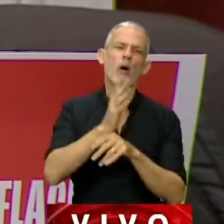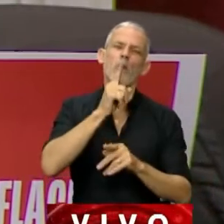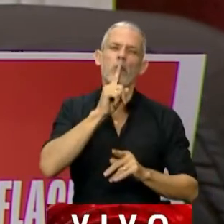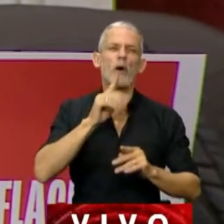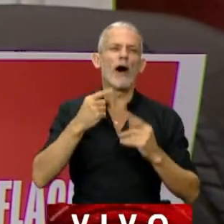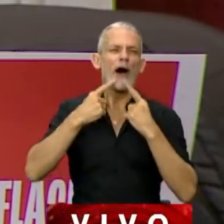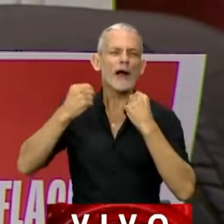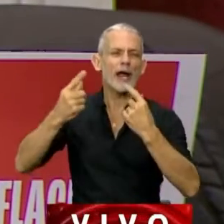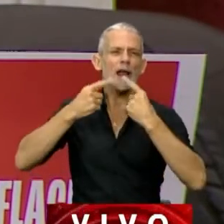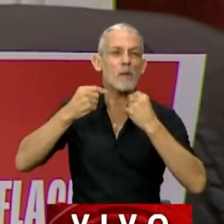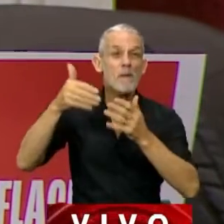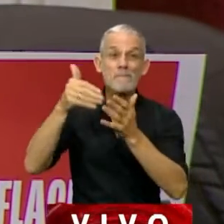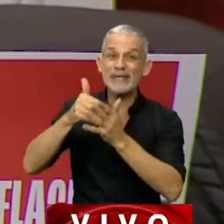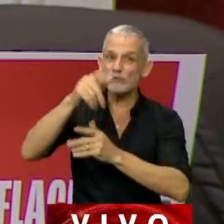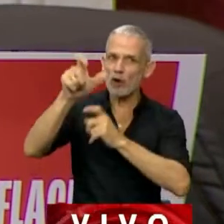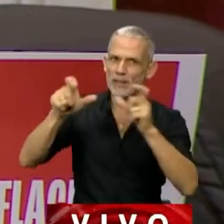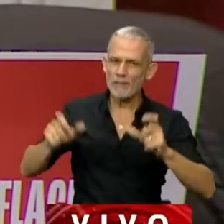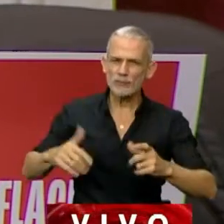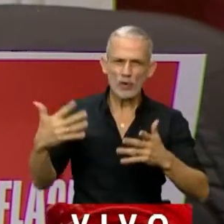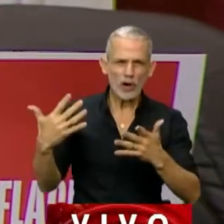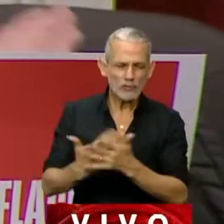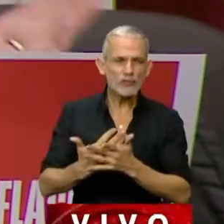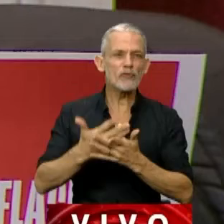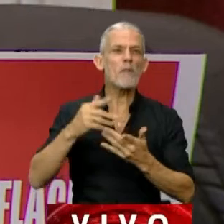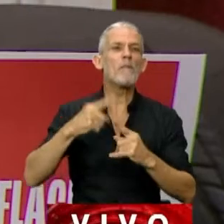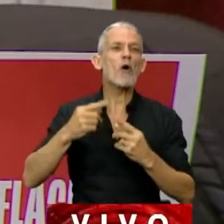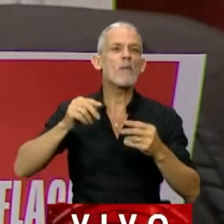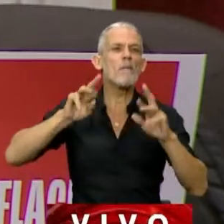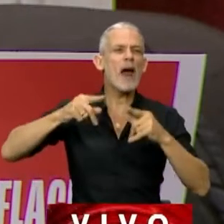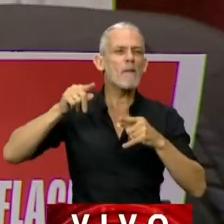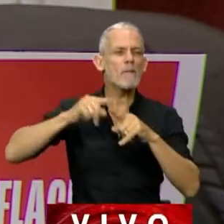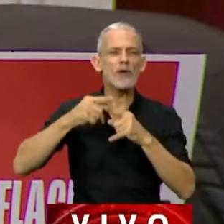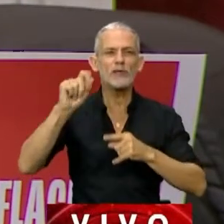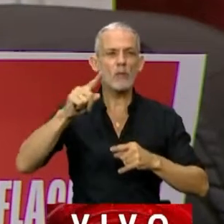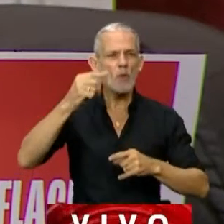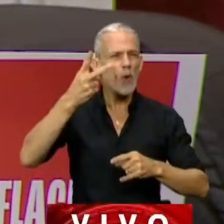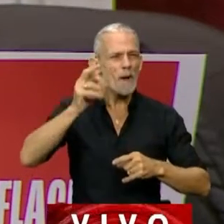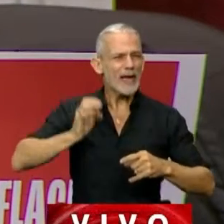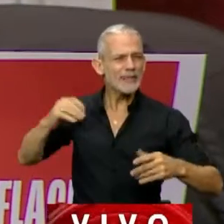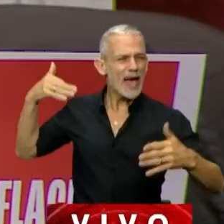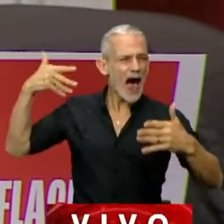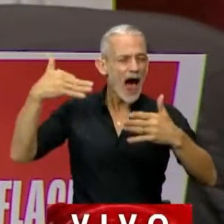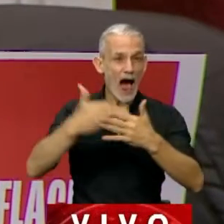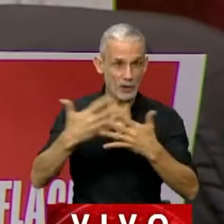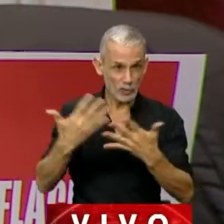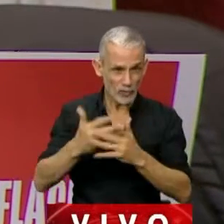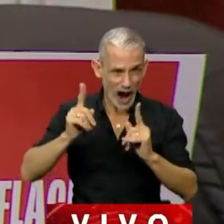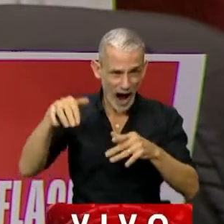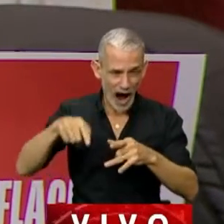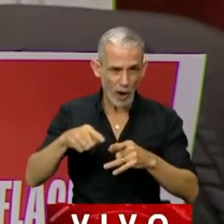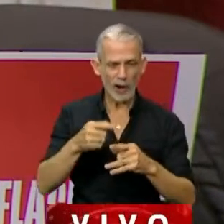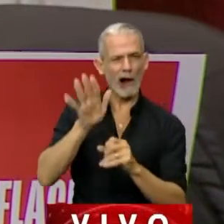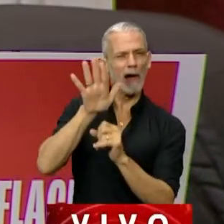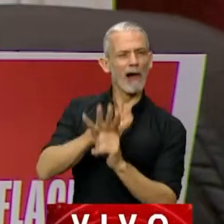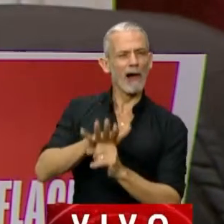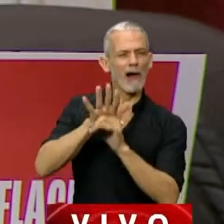el reclamo de las millones de víctimas de la política de los últimos 20 años